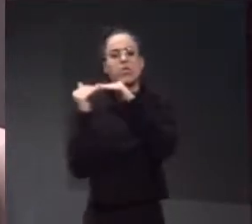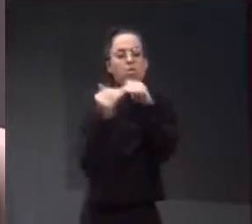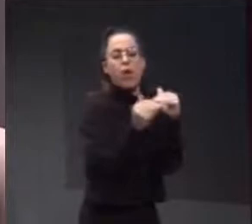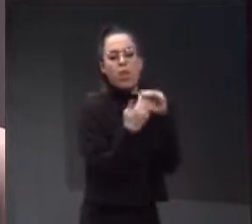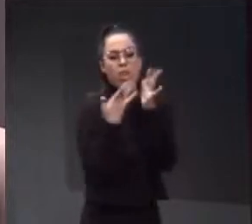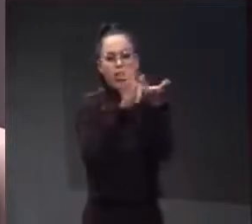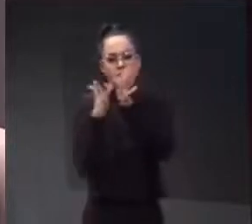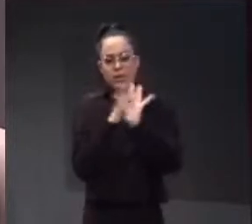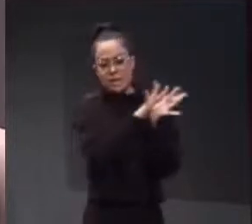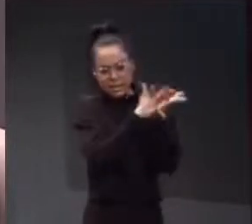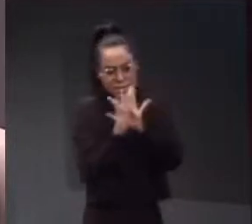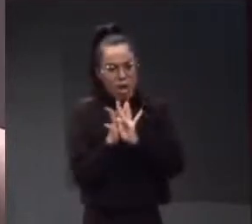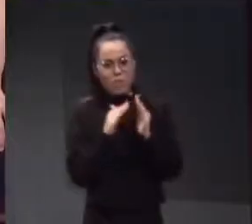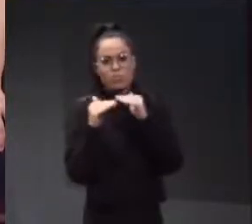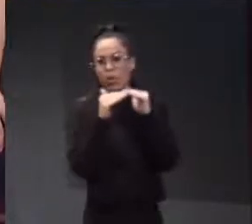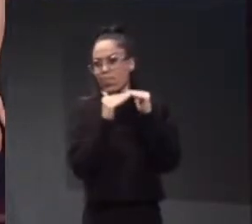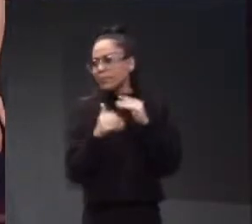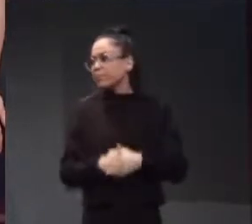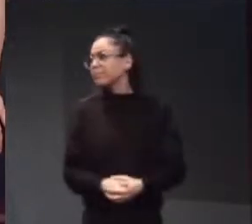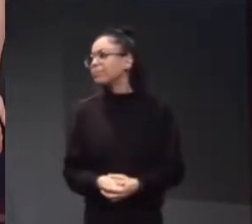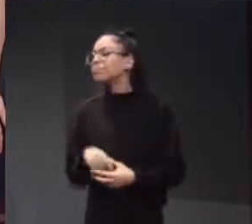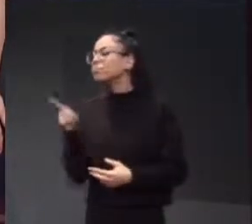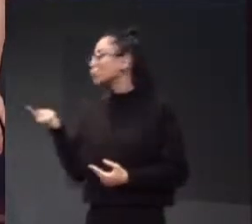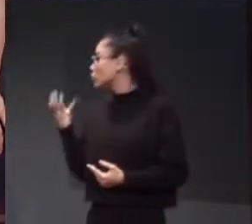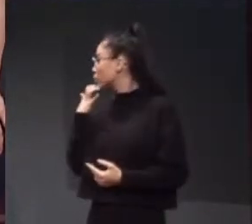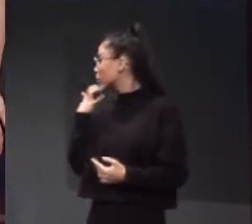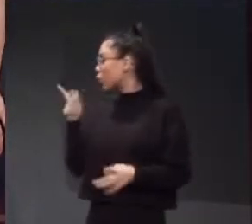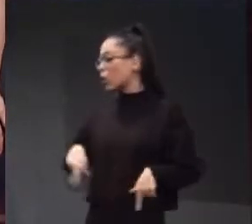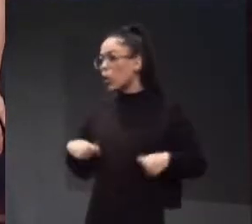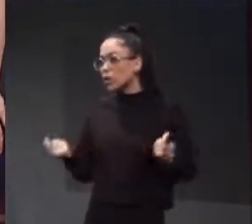libertad enrique tú que eres ecologista de más